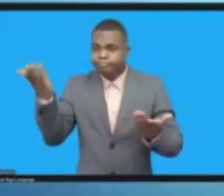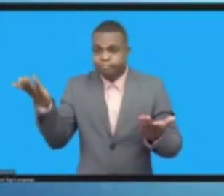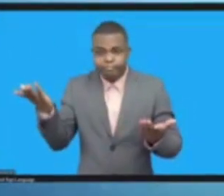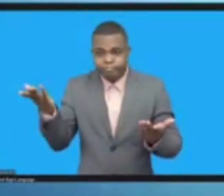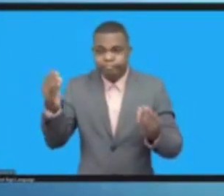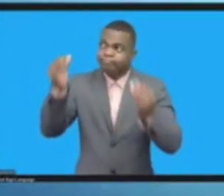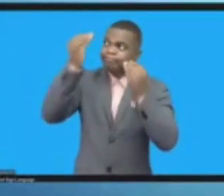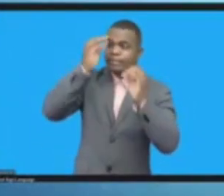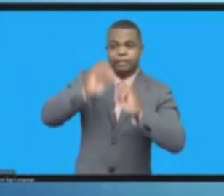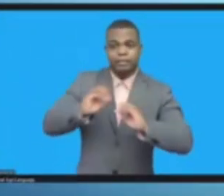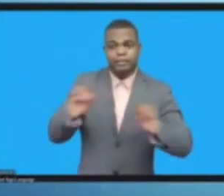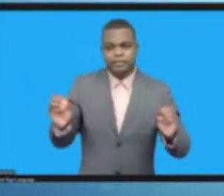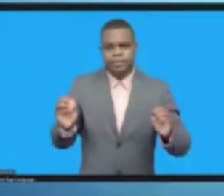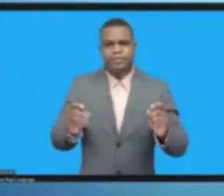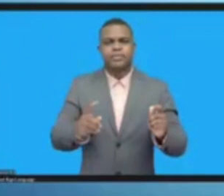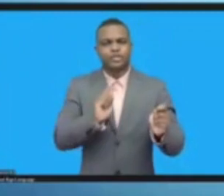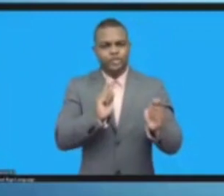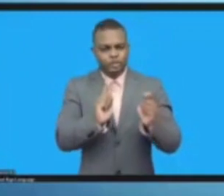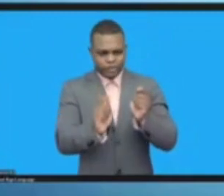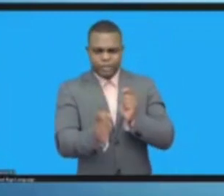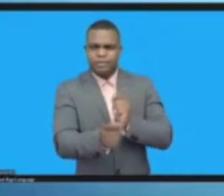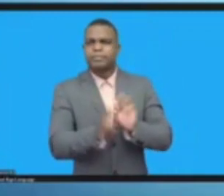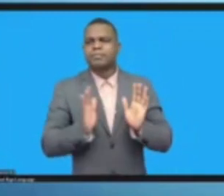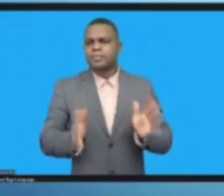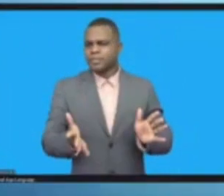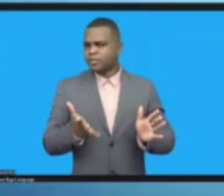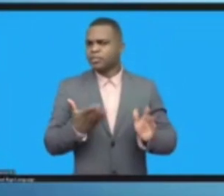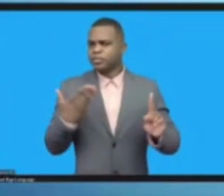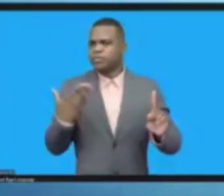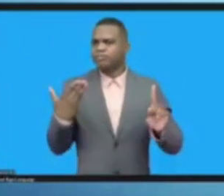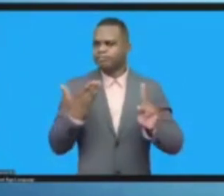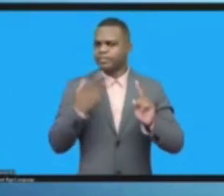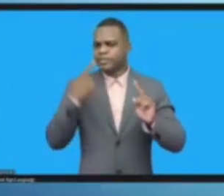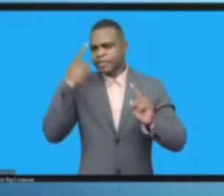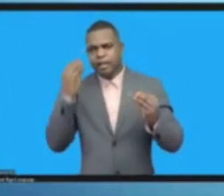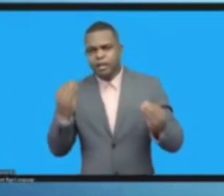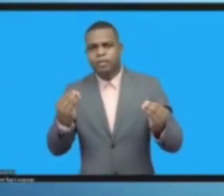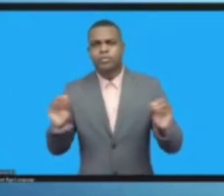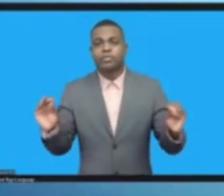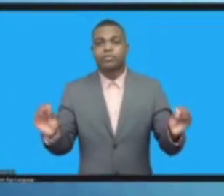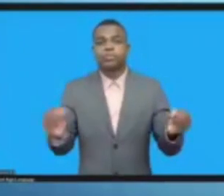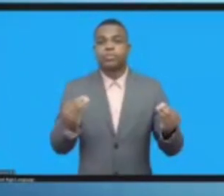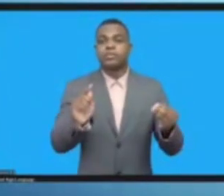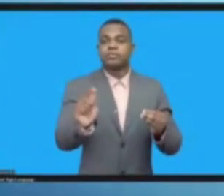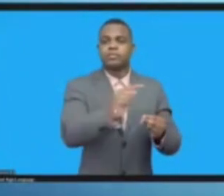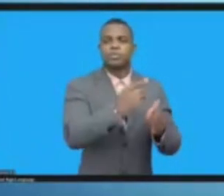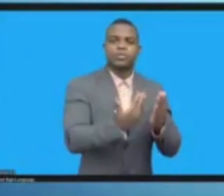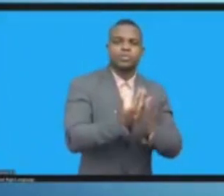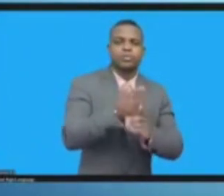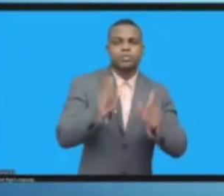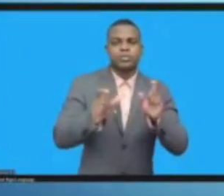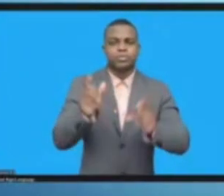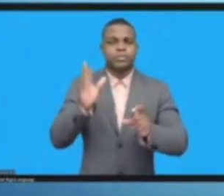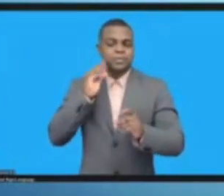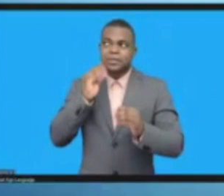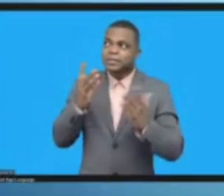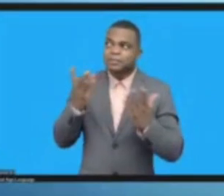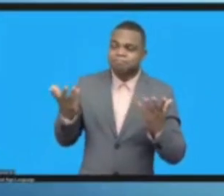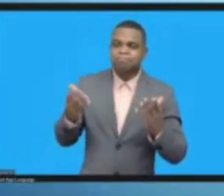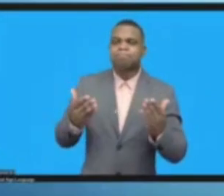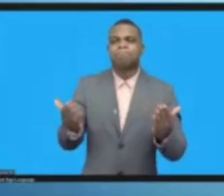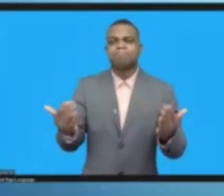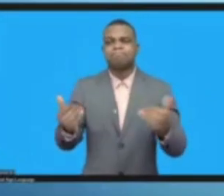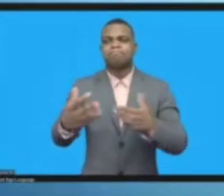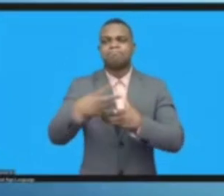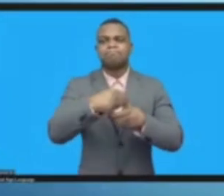creación de capacidades debemos ver a los jóvenes participando debemos crear un espacio para